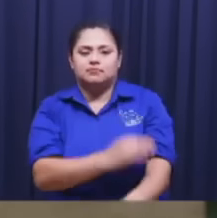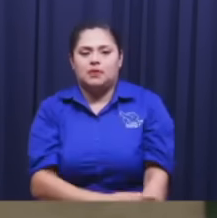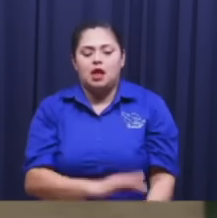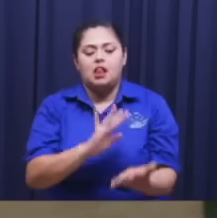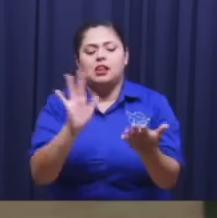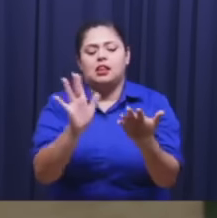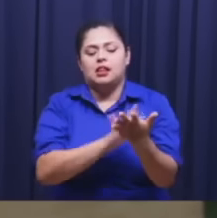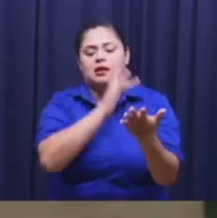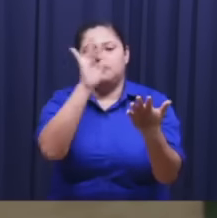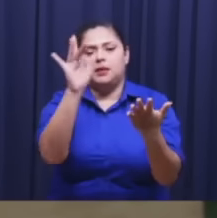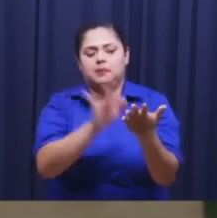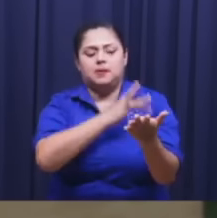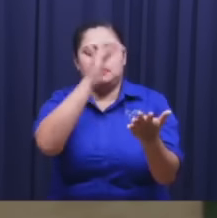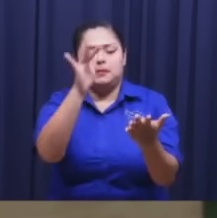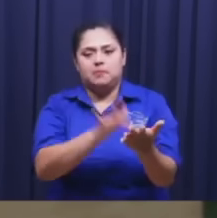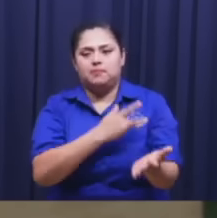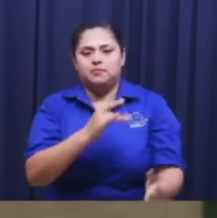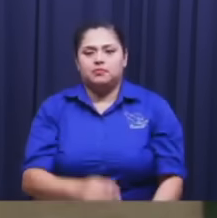pueden dar gracias a Dios?